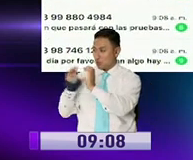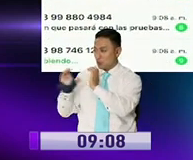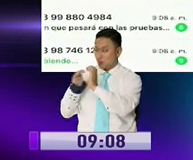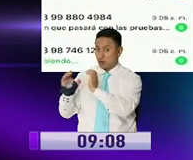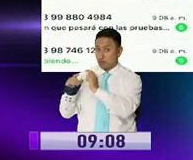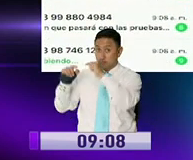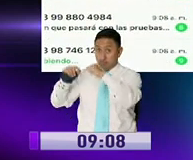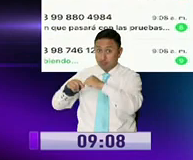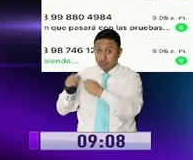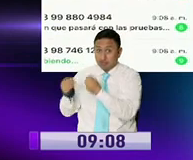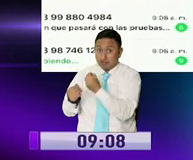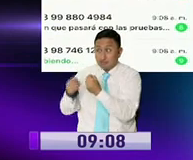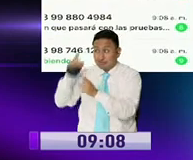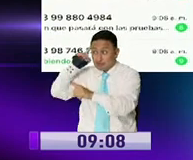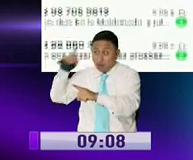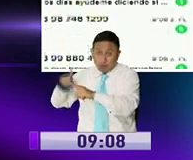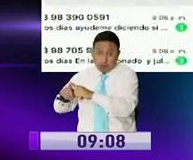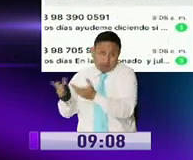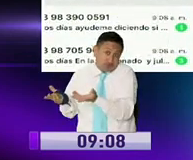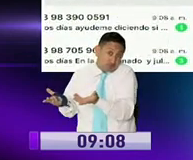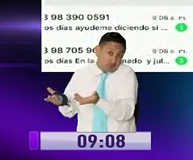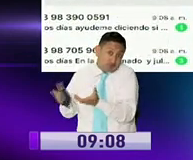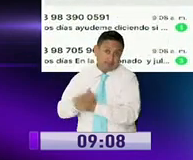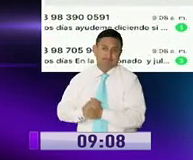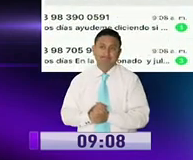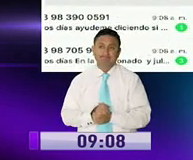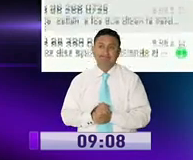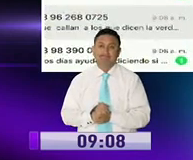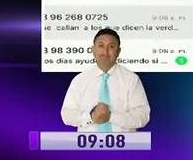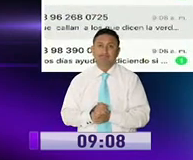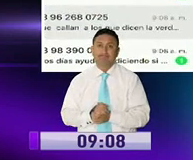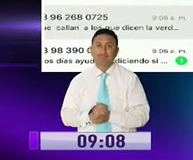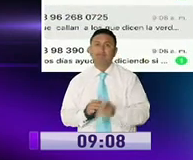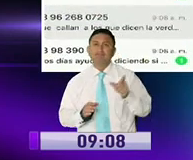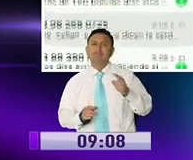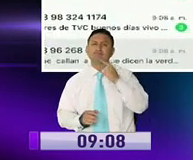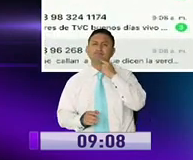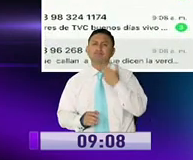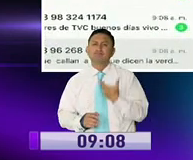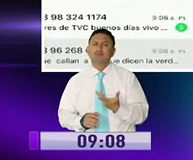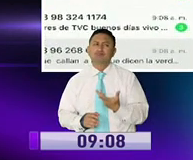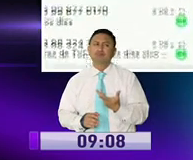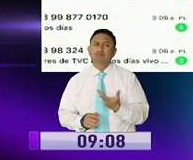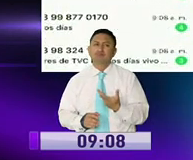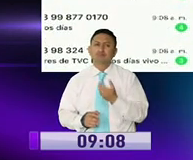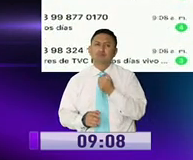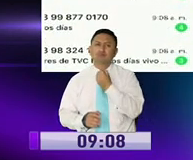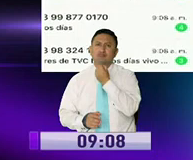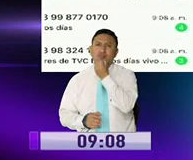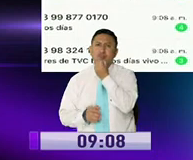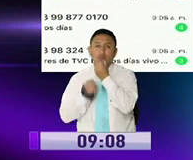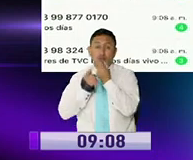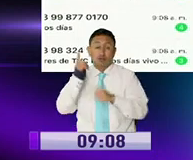para ver cómo se puede llegar a un acuerdo, ¿no? ¿Por qué callan a los que dicen la verdad y no tenemos libre expresión? ¿A qué hablan?